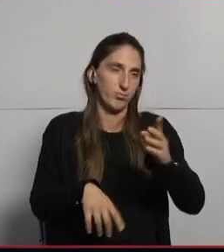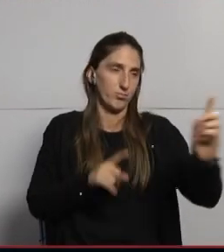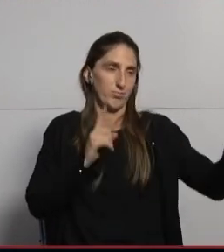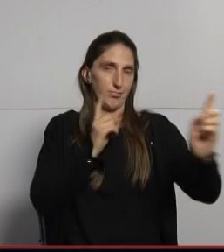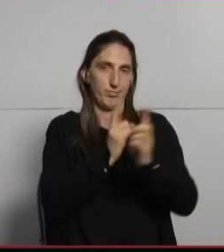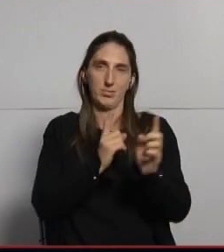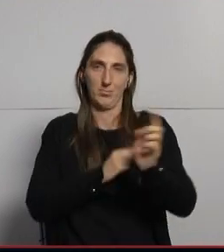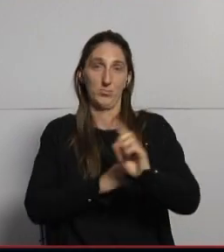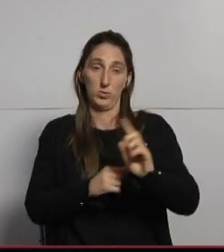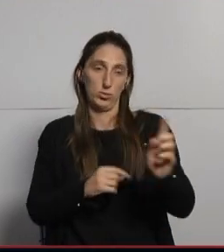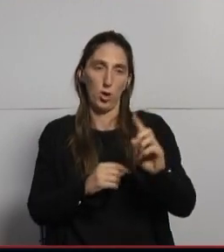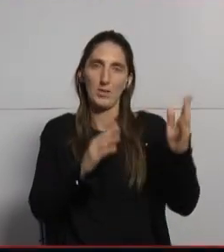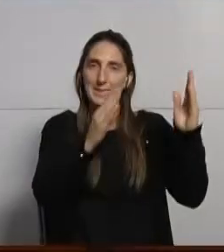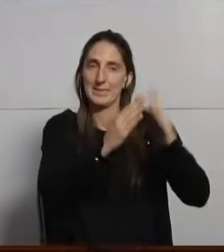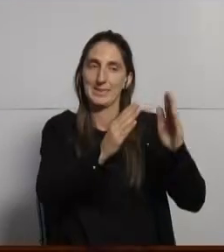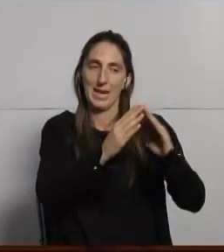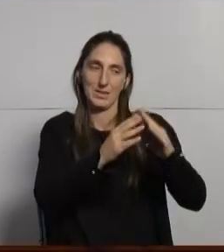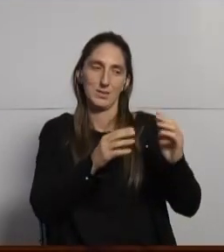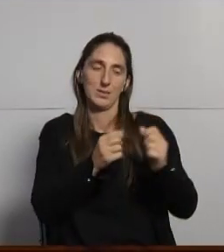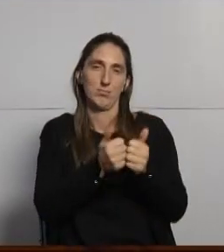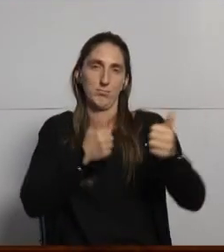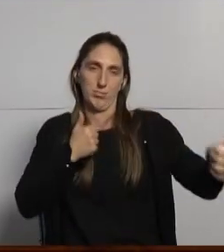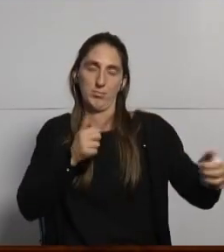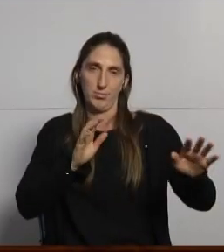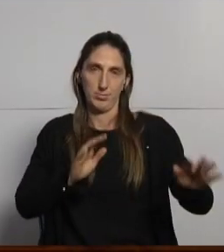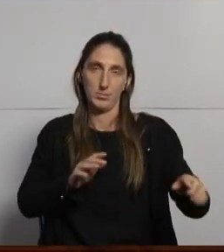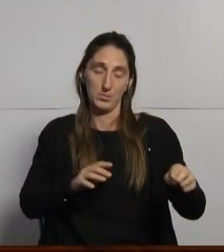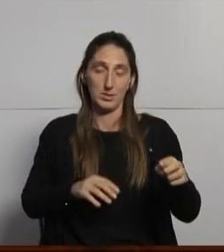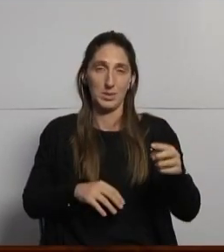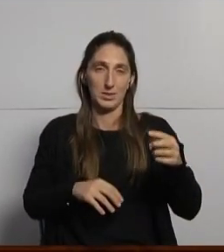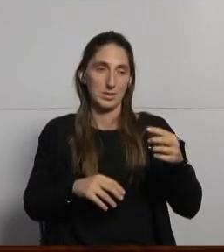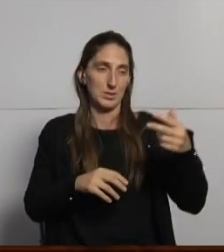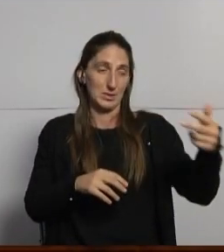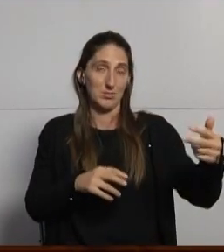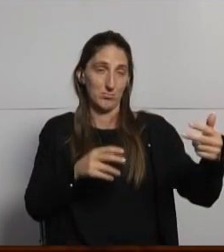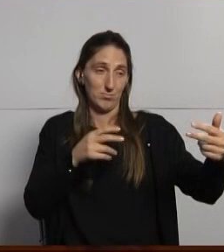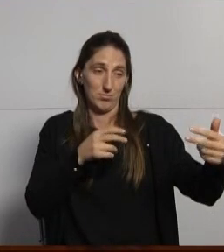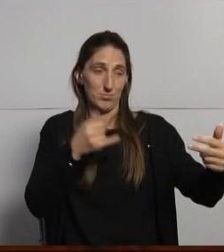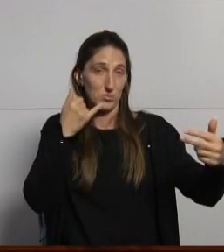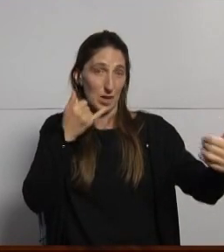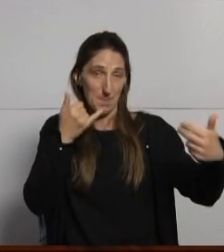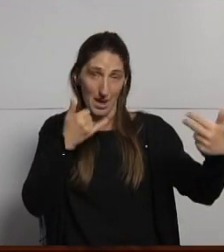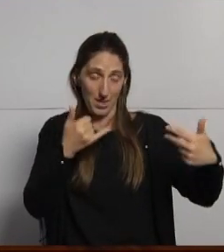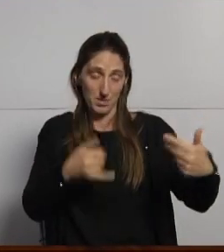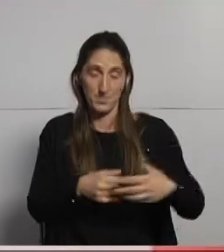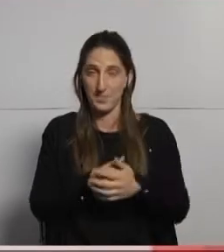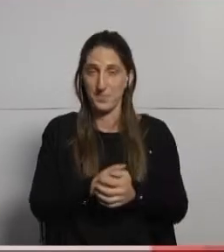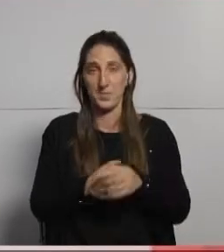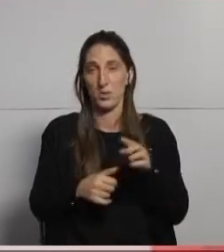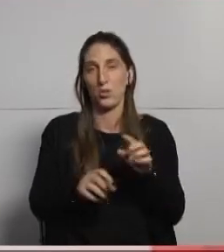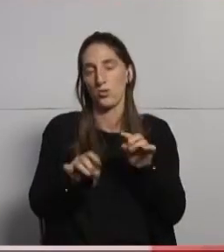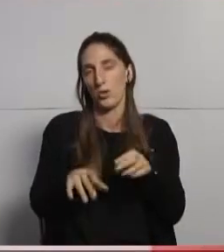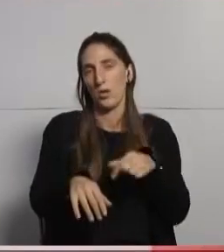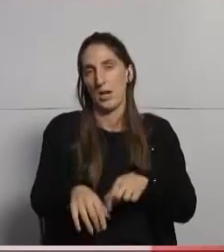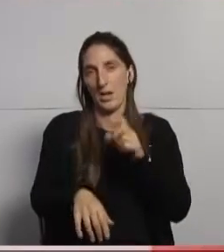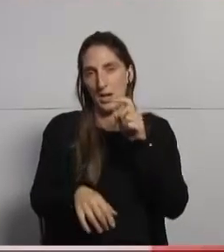sino que lo monitoreen en forma remota. O sea que todo lo que es monitorización y telemedicina, este dispositivo ayuda muchísimo, no solamente en la ciudad,